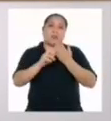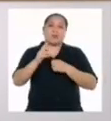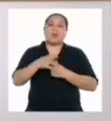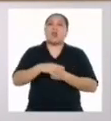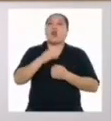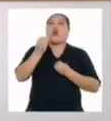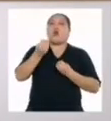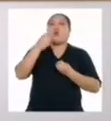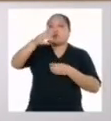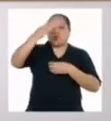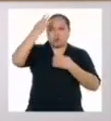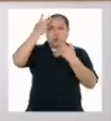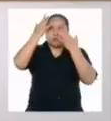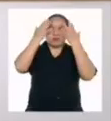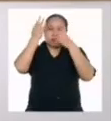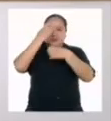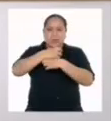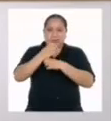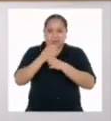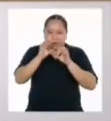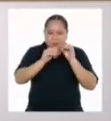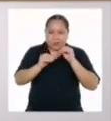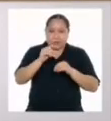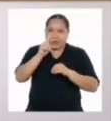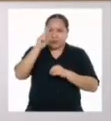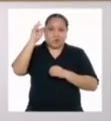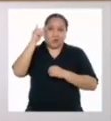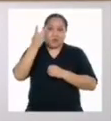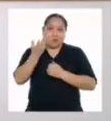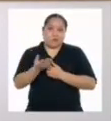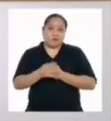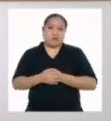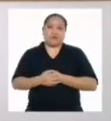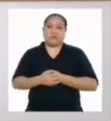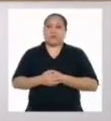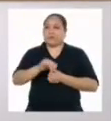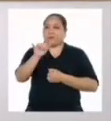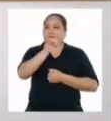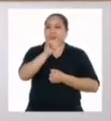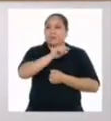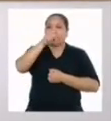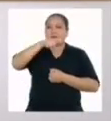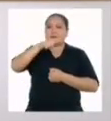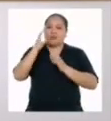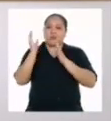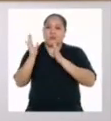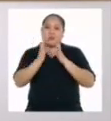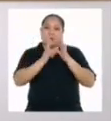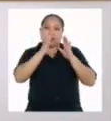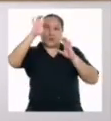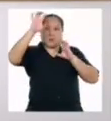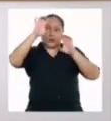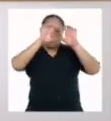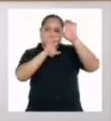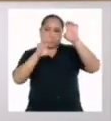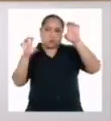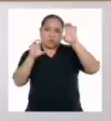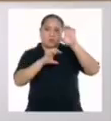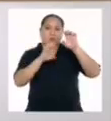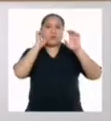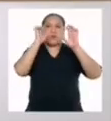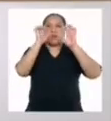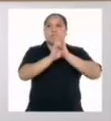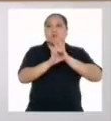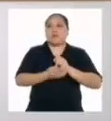su naturaleza creativa. Sin embargo, que eso no nos confunda. Igual, debe haber un orden y una estructura.